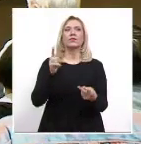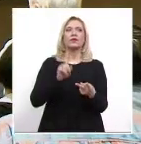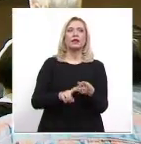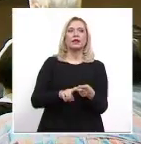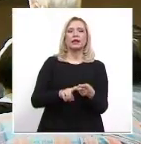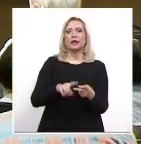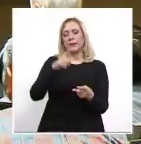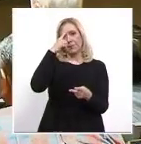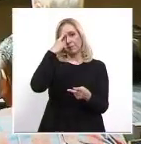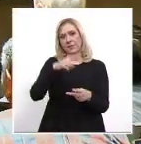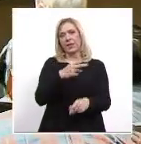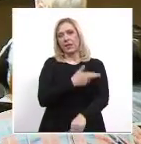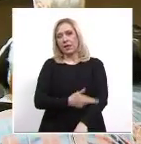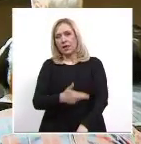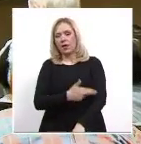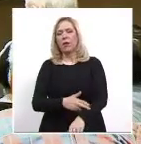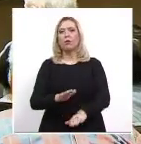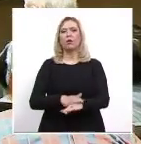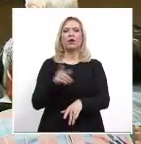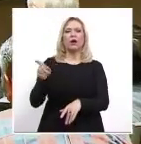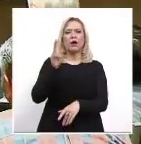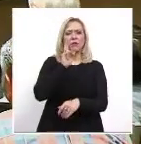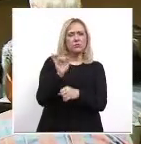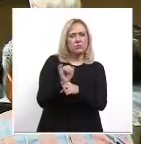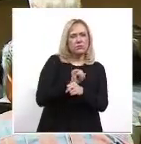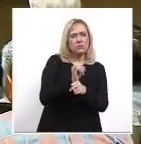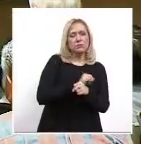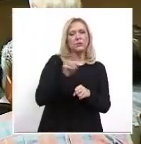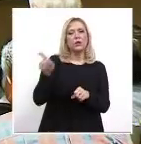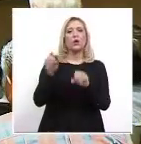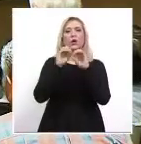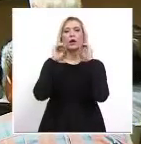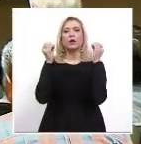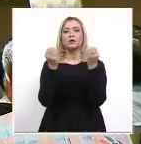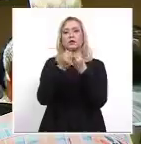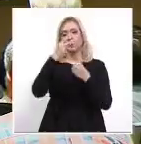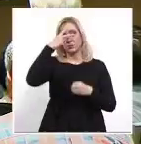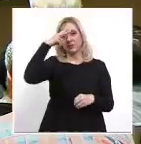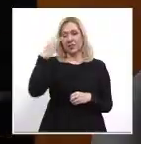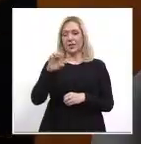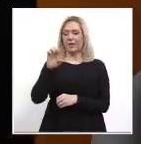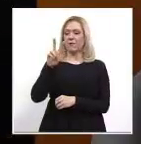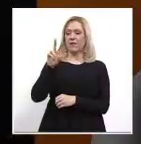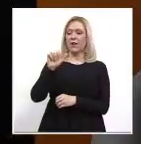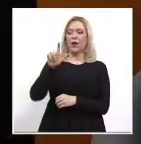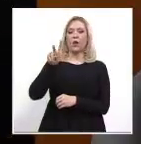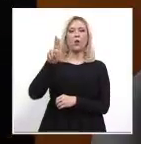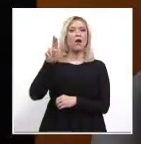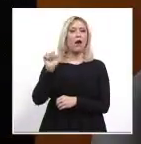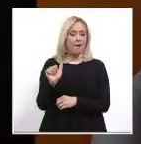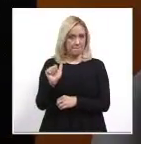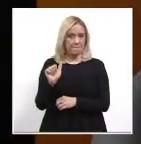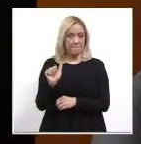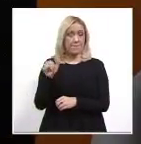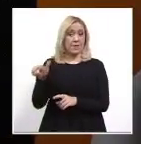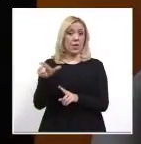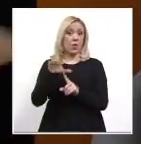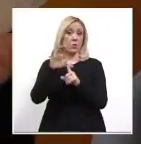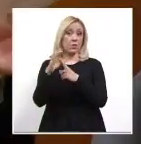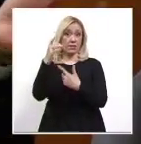procesos, esto a raíz de un estudio realizado por la organización México Evalúa. Se creó un comité de